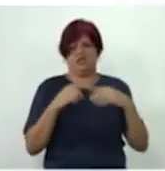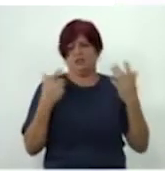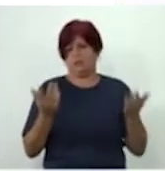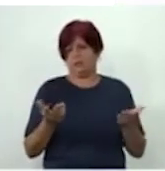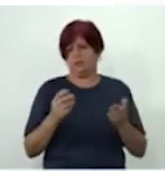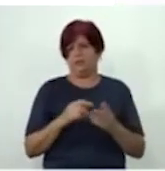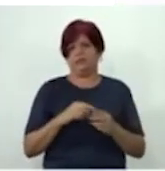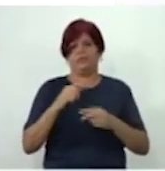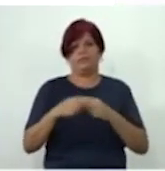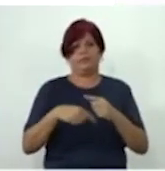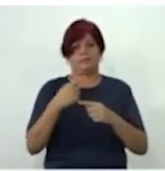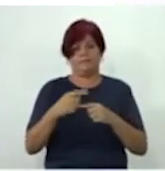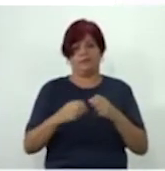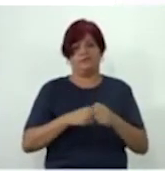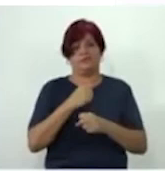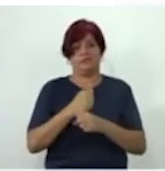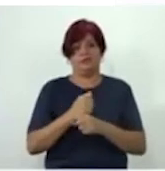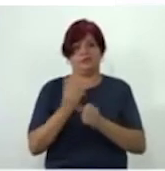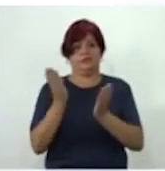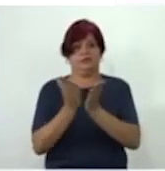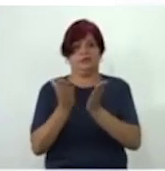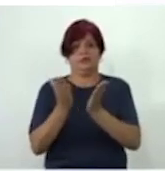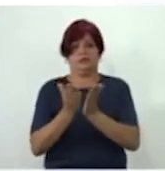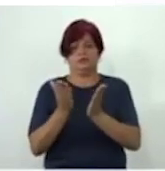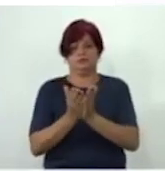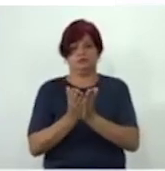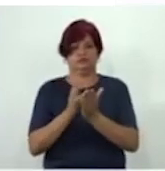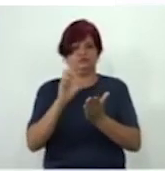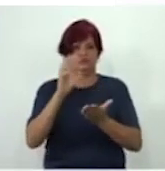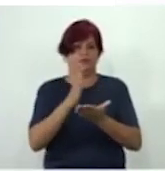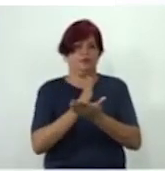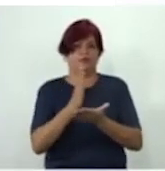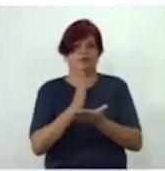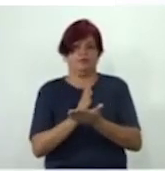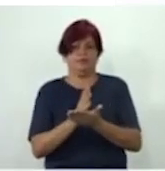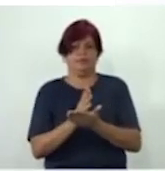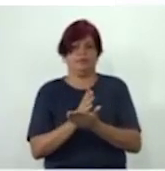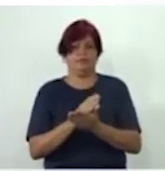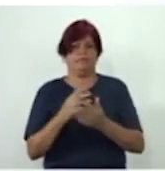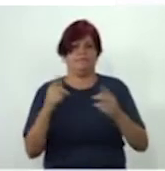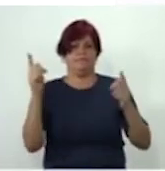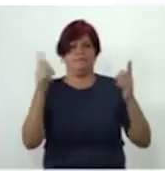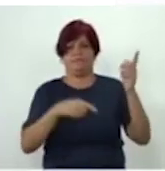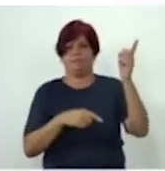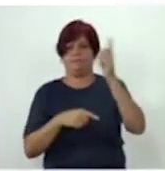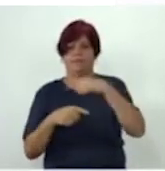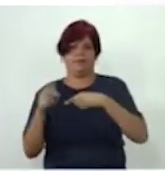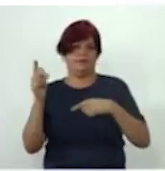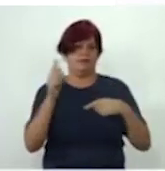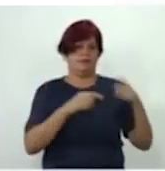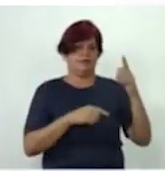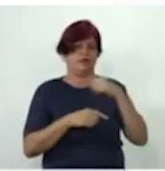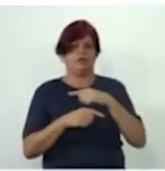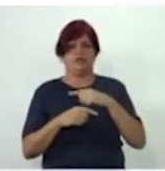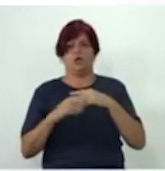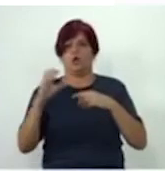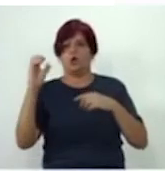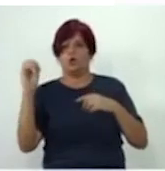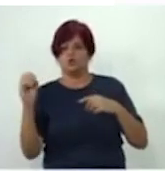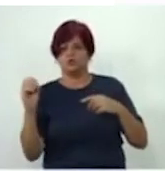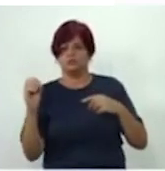realizar el estudio en la clase, van a enlazar océano